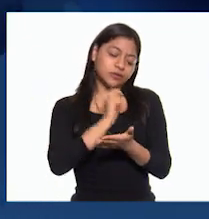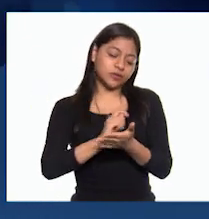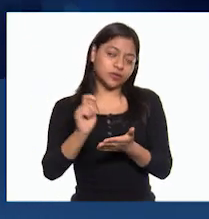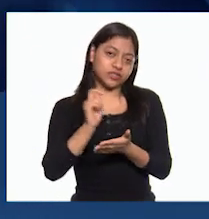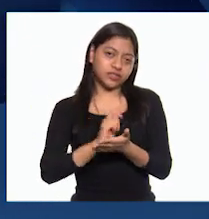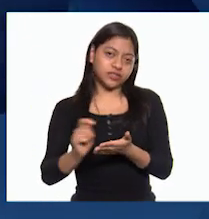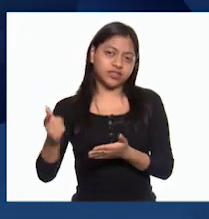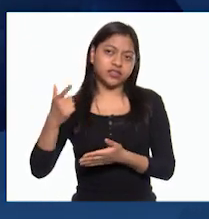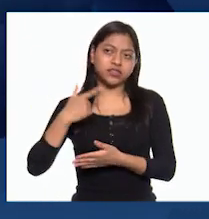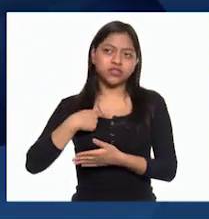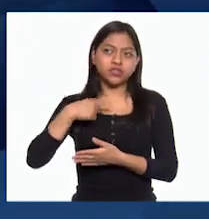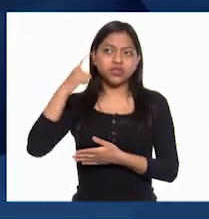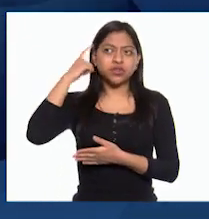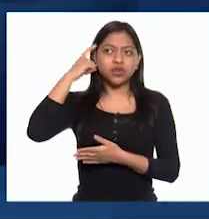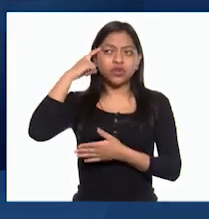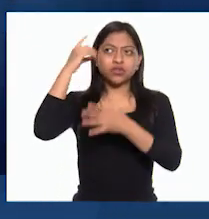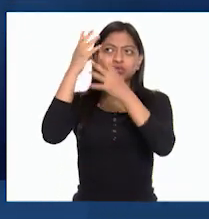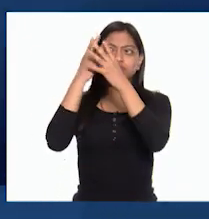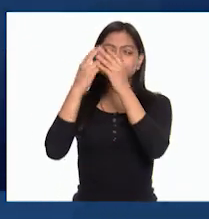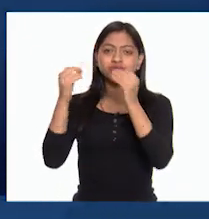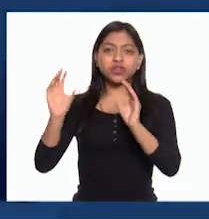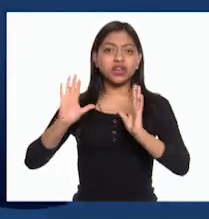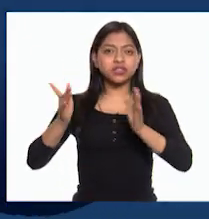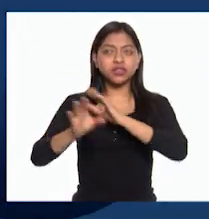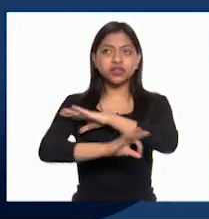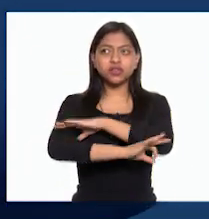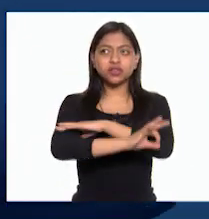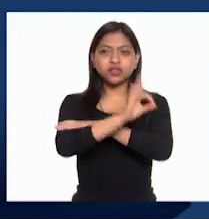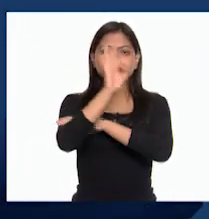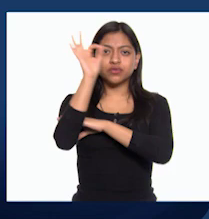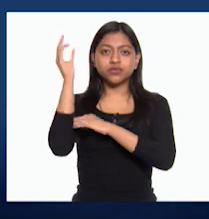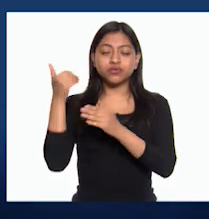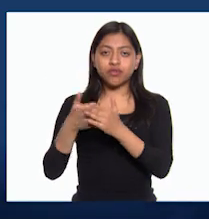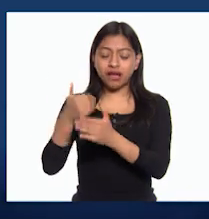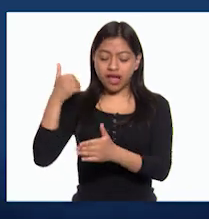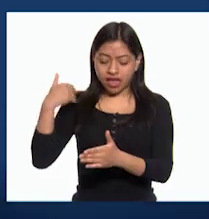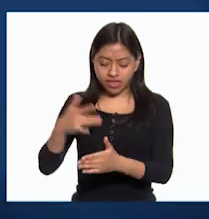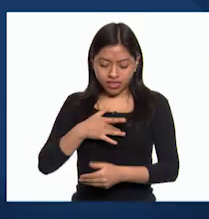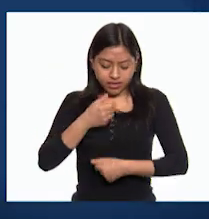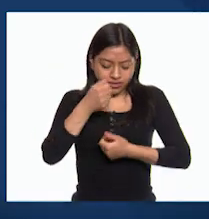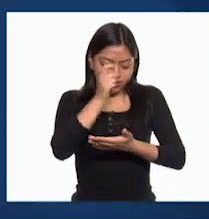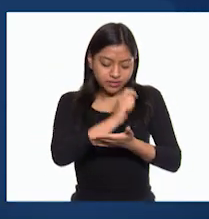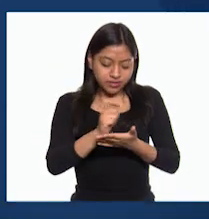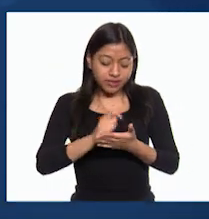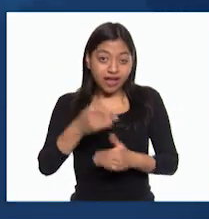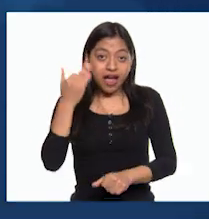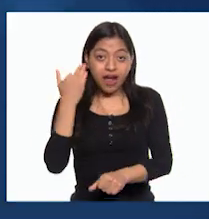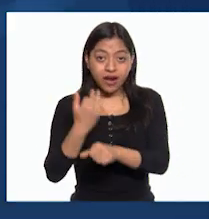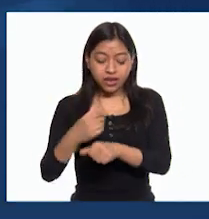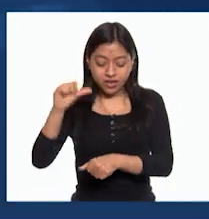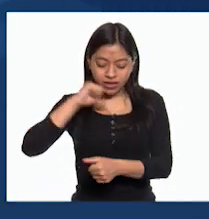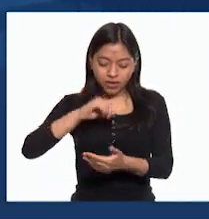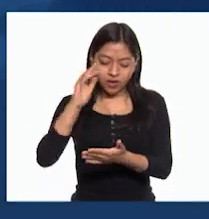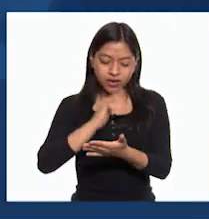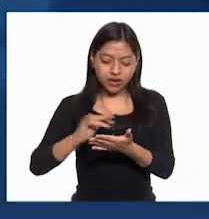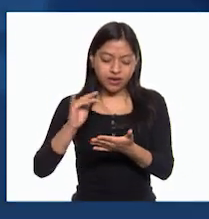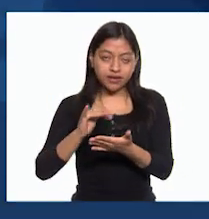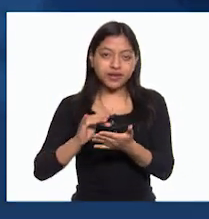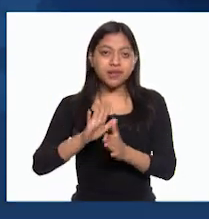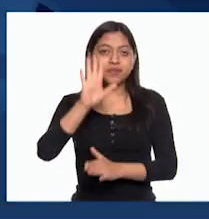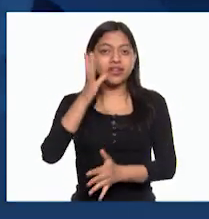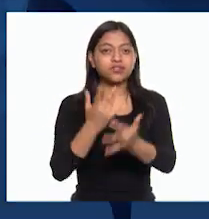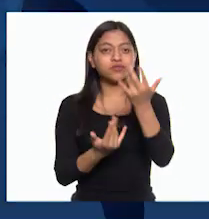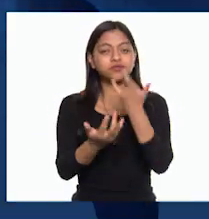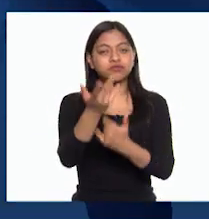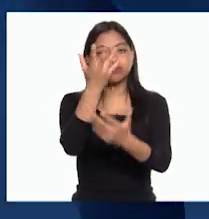Extinguiré la luz y amanecida, el diamante de ayer será al leerte una hoguera en cenizas consumida.